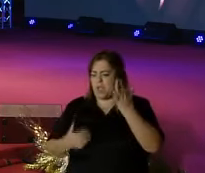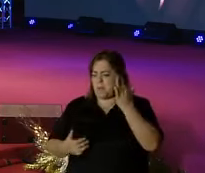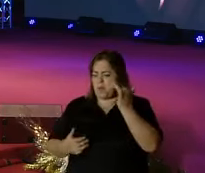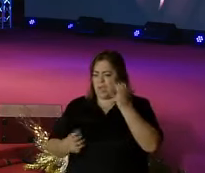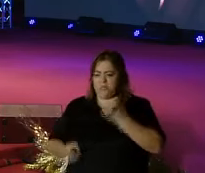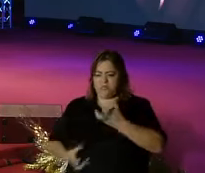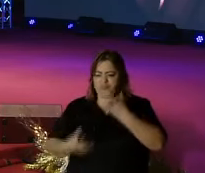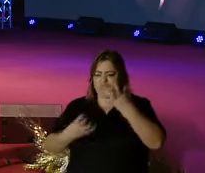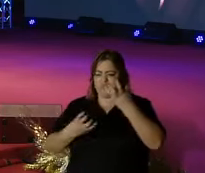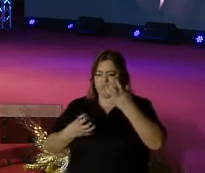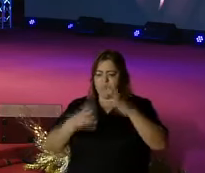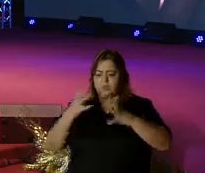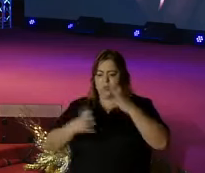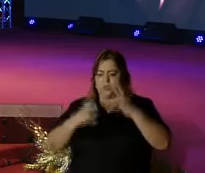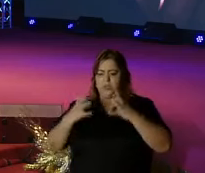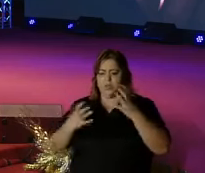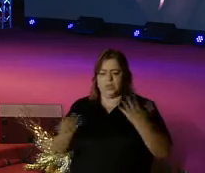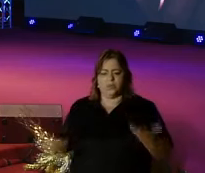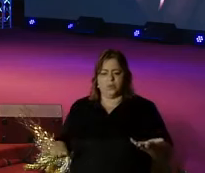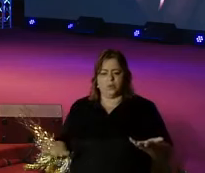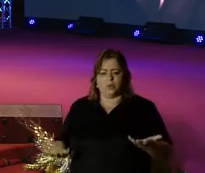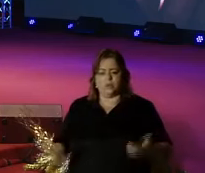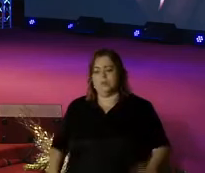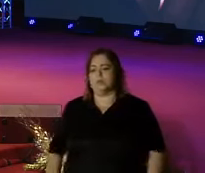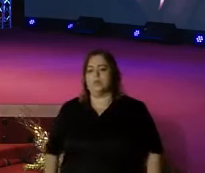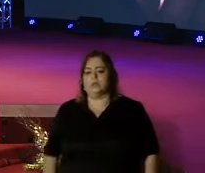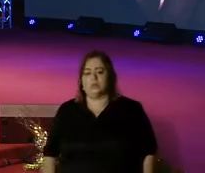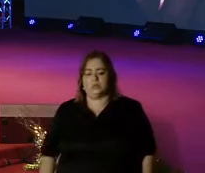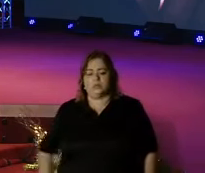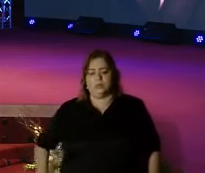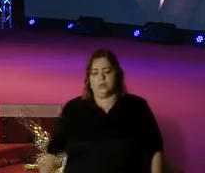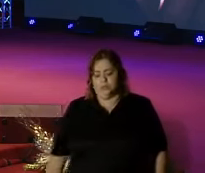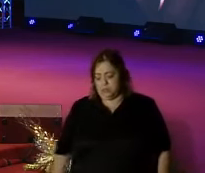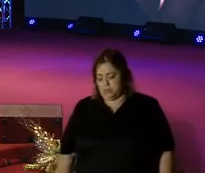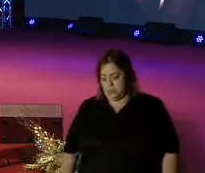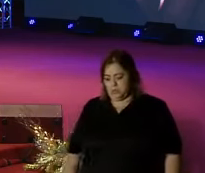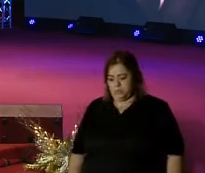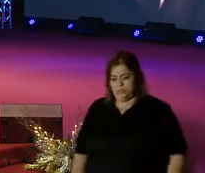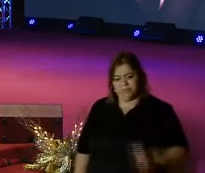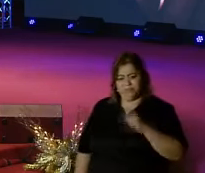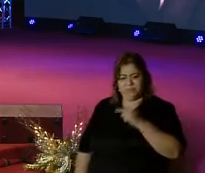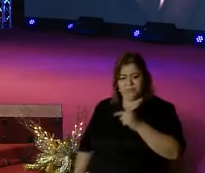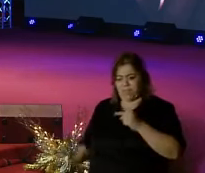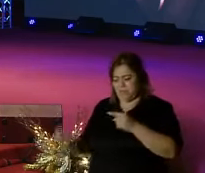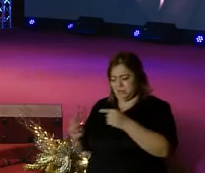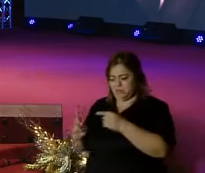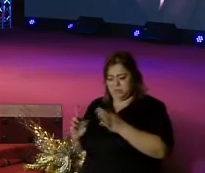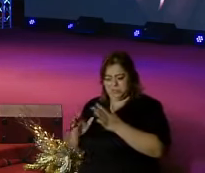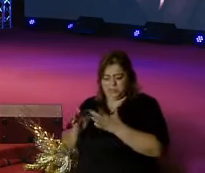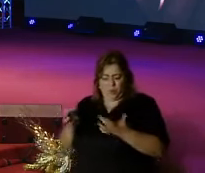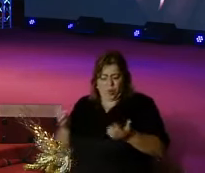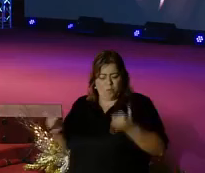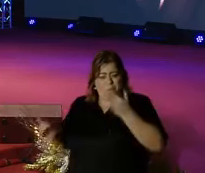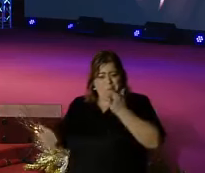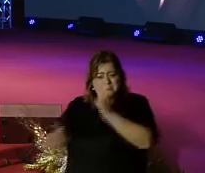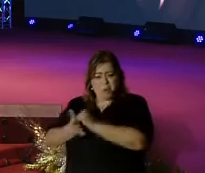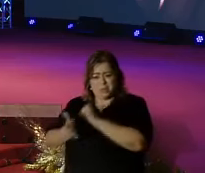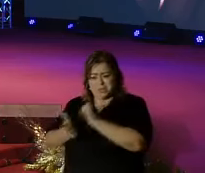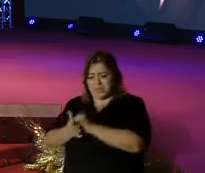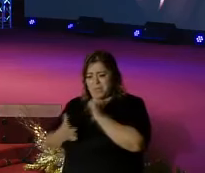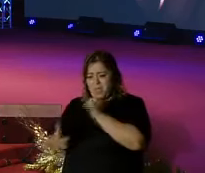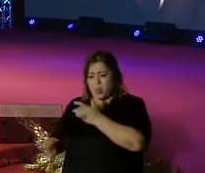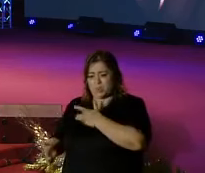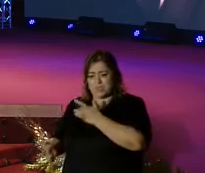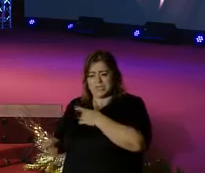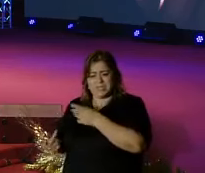hermano? Eso se oye irrazonable. Eso se oye como una persona que no tiene compasión. ¿Cómo es posible? Pero el que estaba hablando,